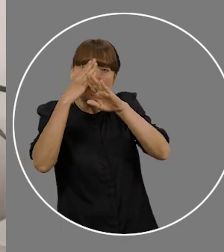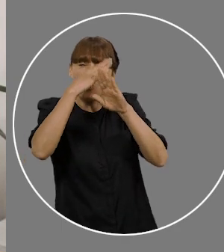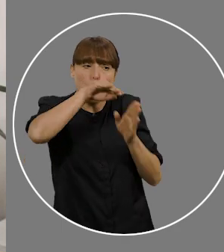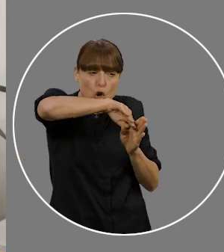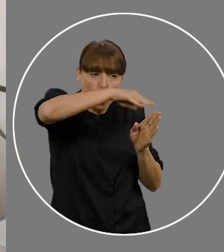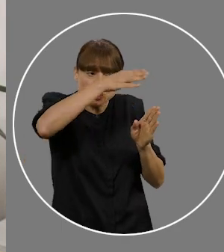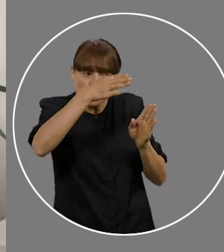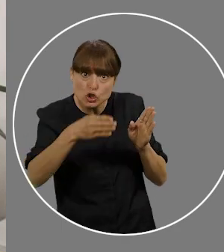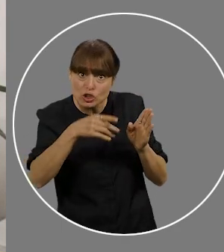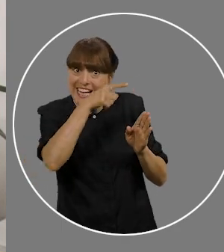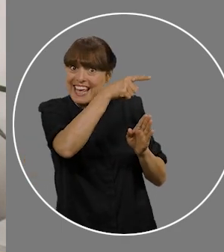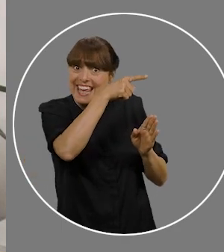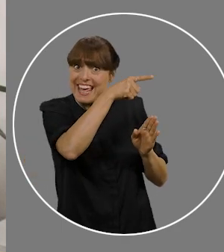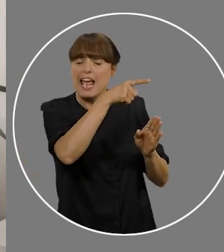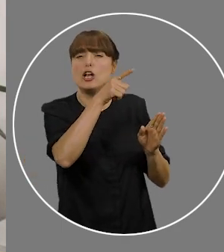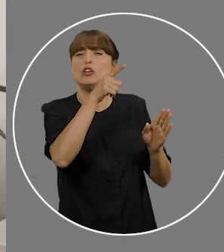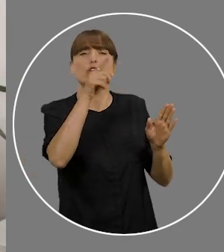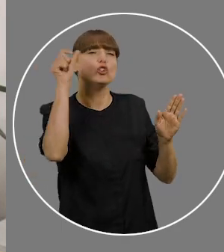desde por la mañana hasta la noche